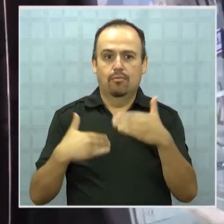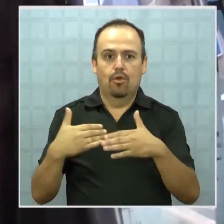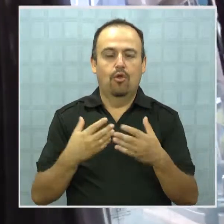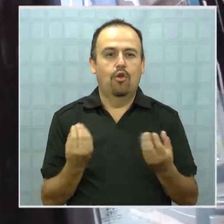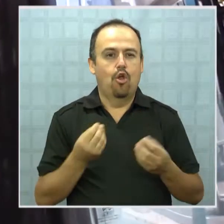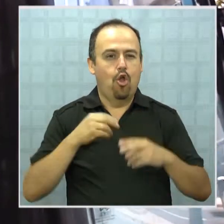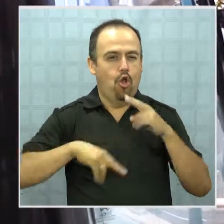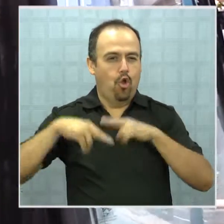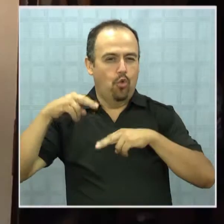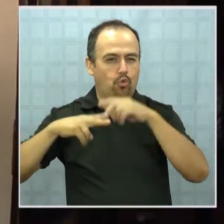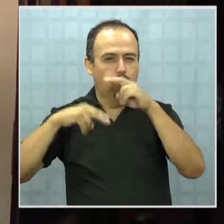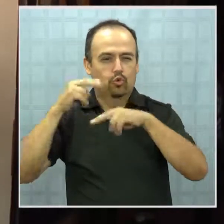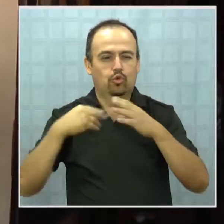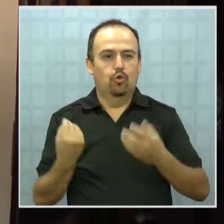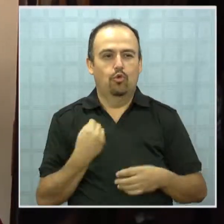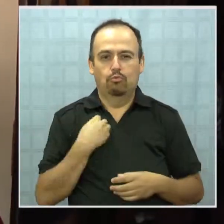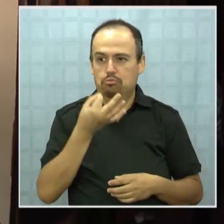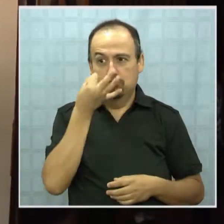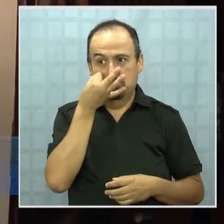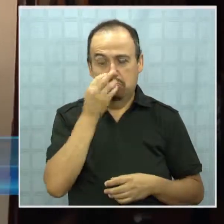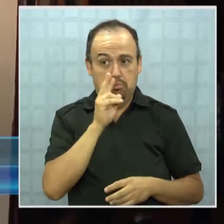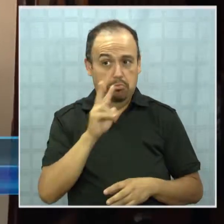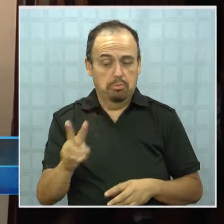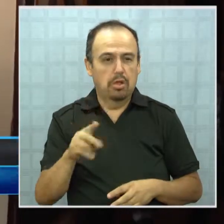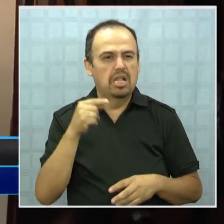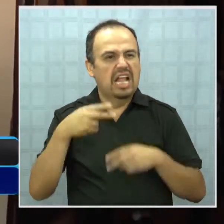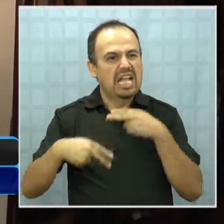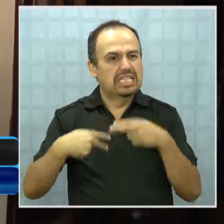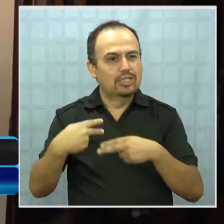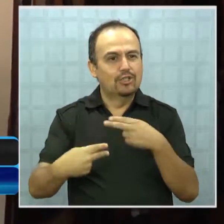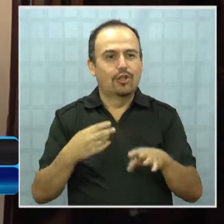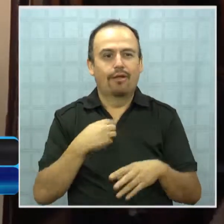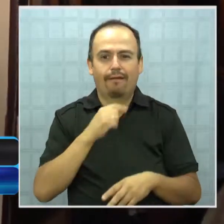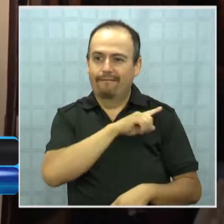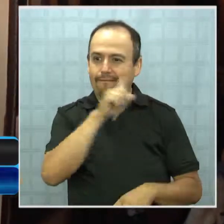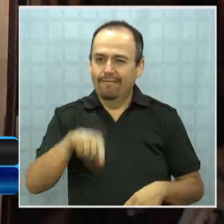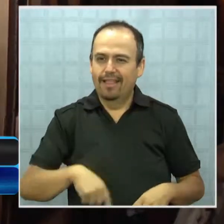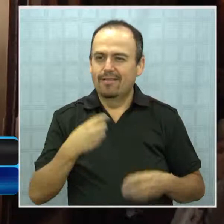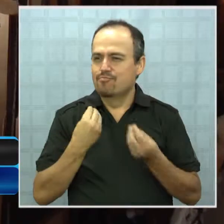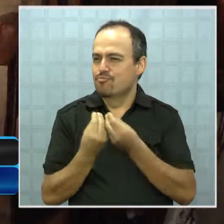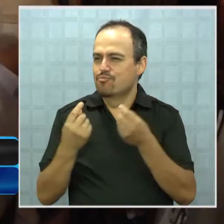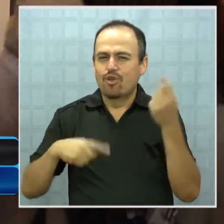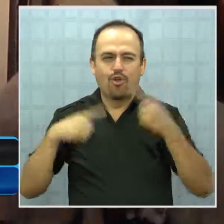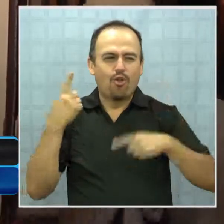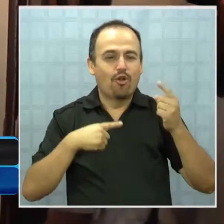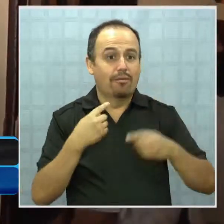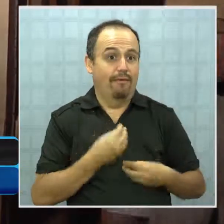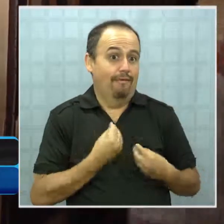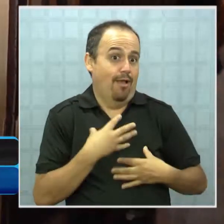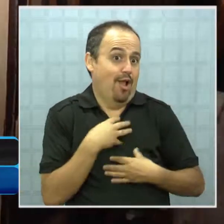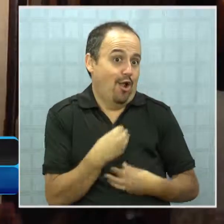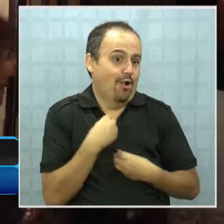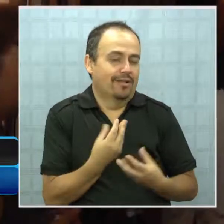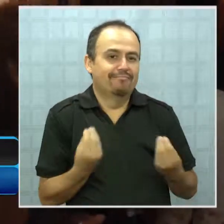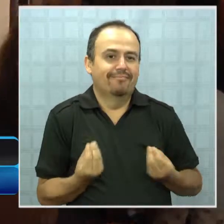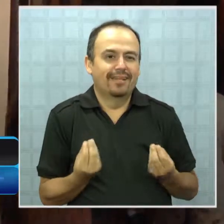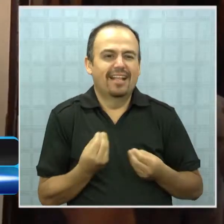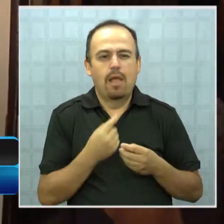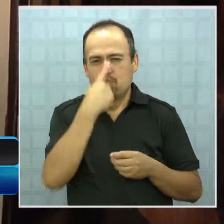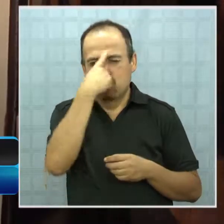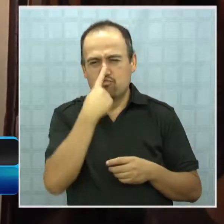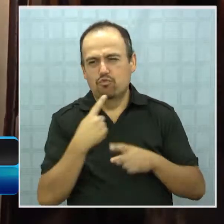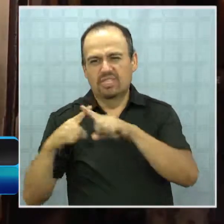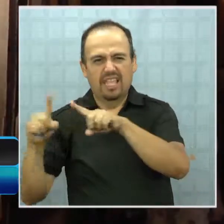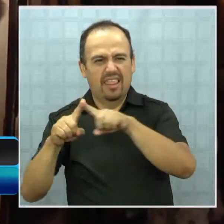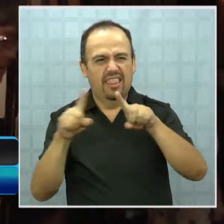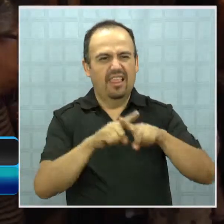construcción y otros aspectos y en la parte histórica de volver a recortarnos con muchas cosas muy interesantes la diversión accedió